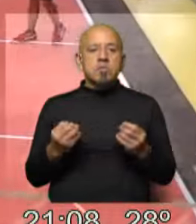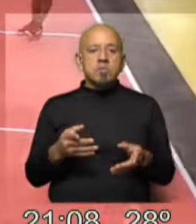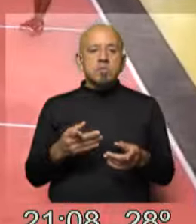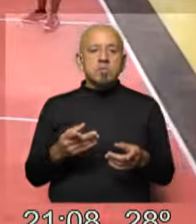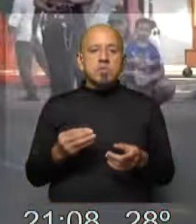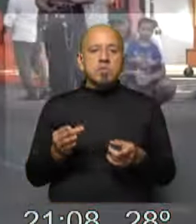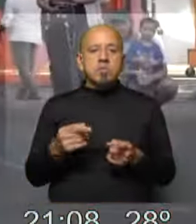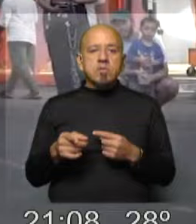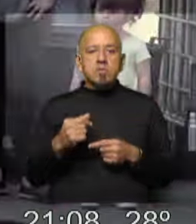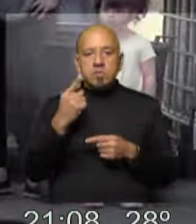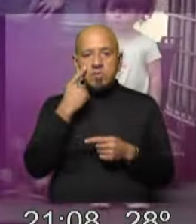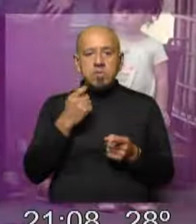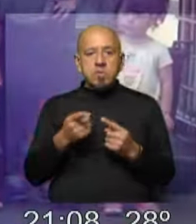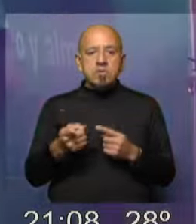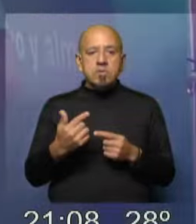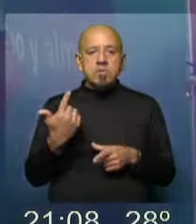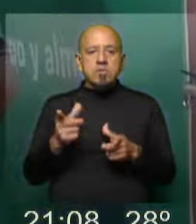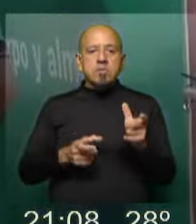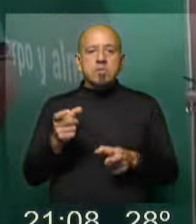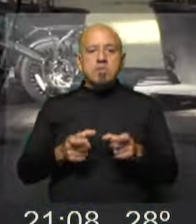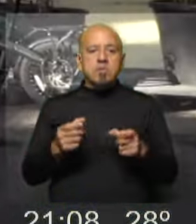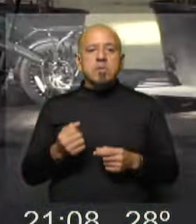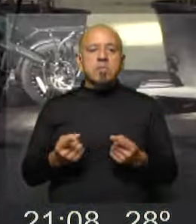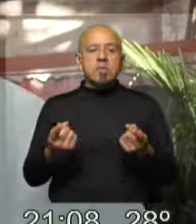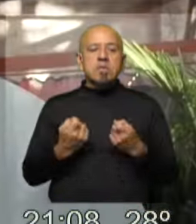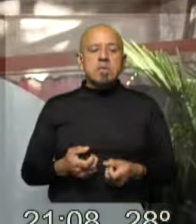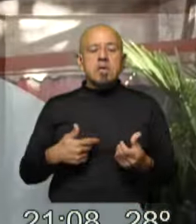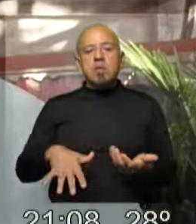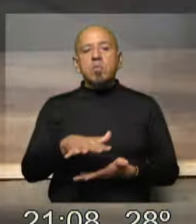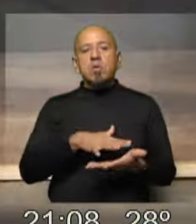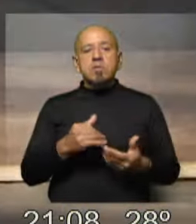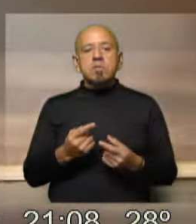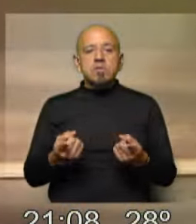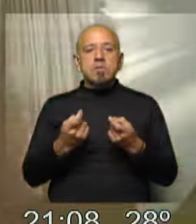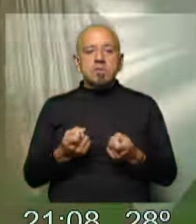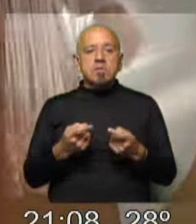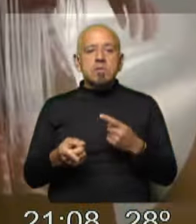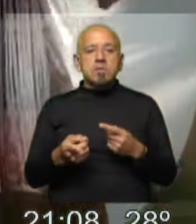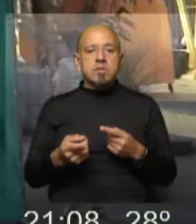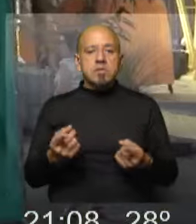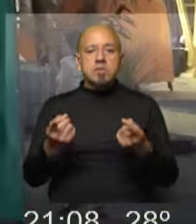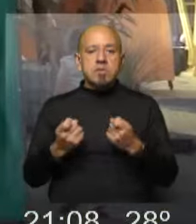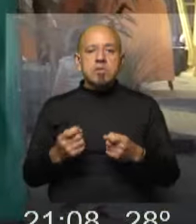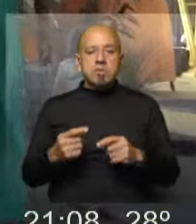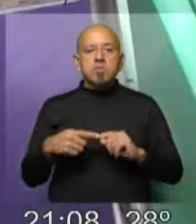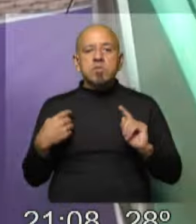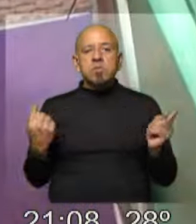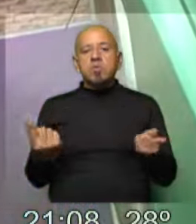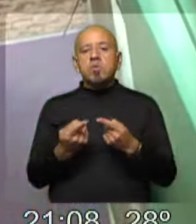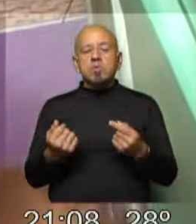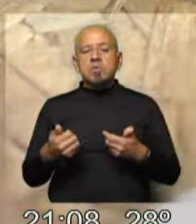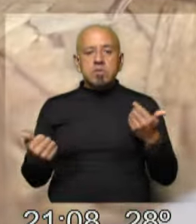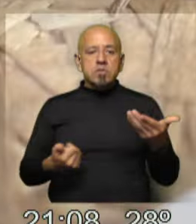de todas partes te das cuenta y que la gente precisa espacios así los necesita y y los necesitamos todos porque son espacios de